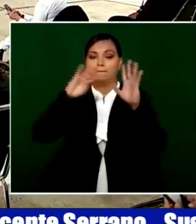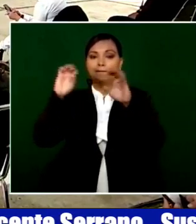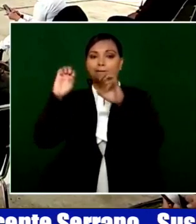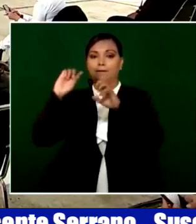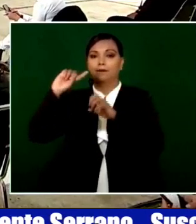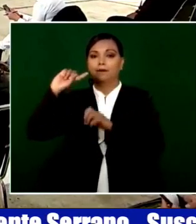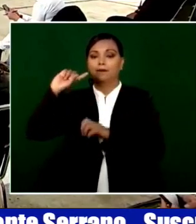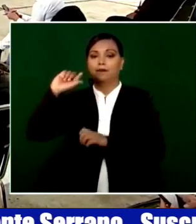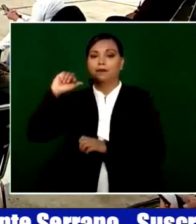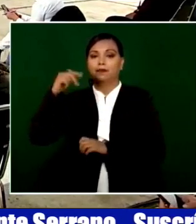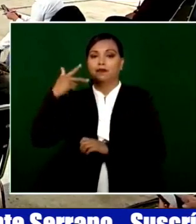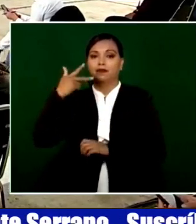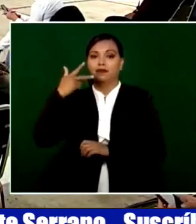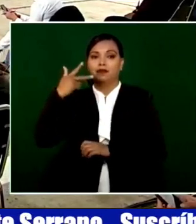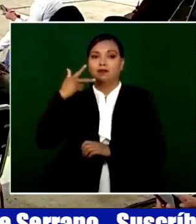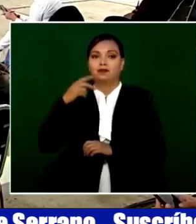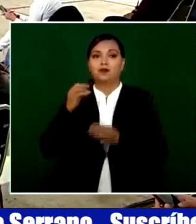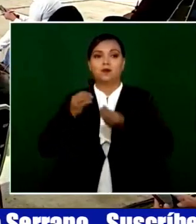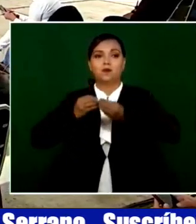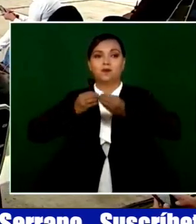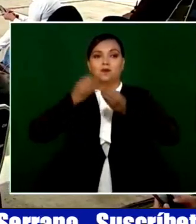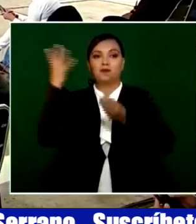1978-79, ¿cuántos años tiene eso?